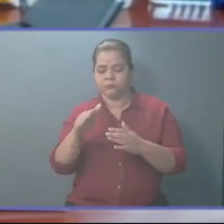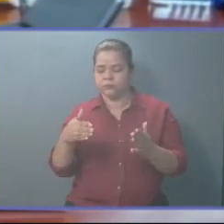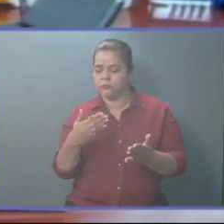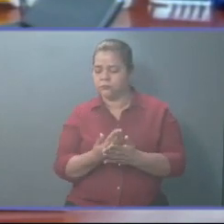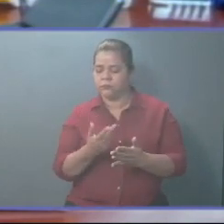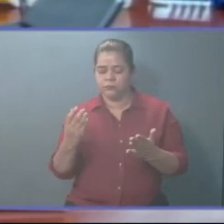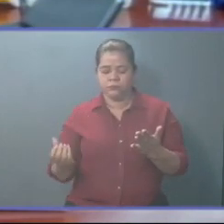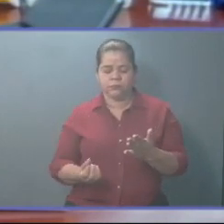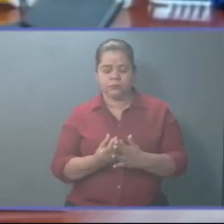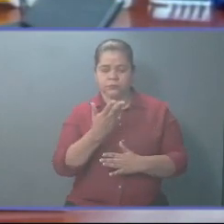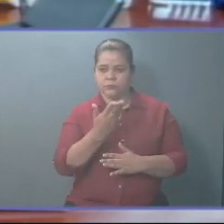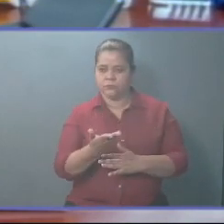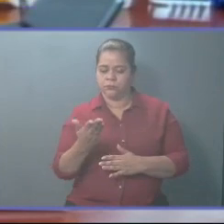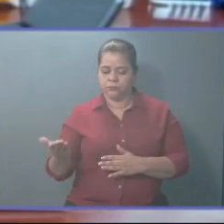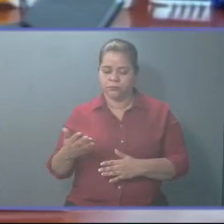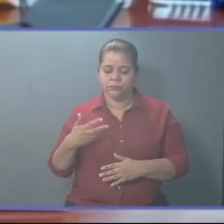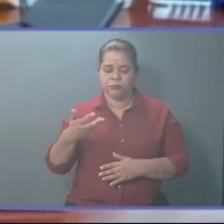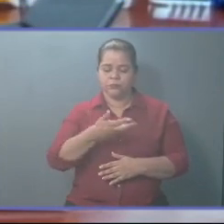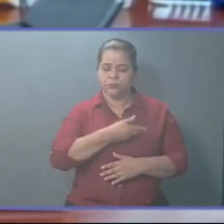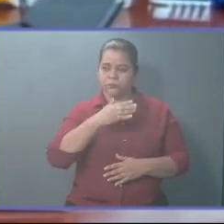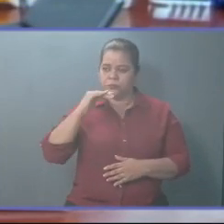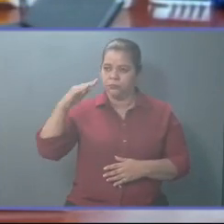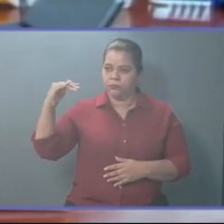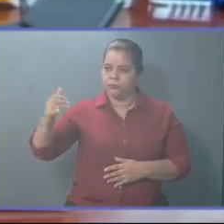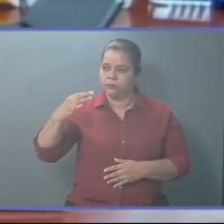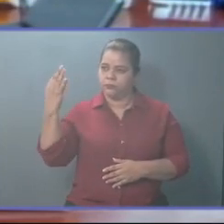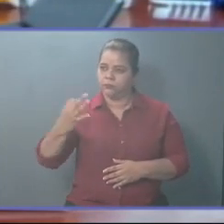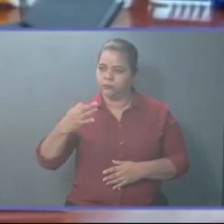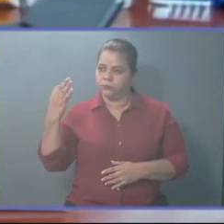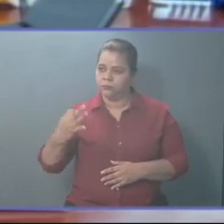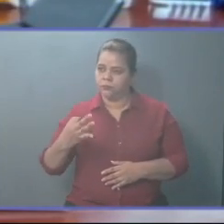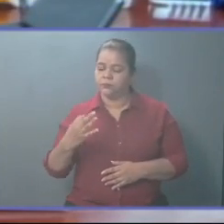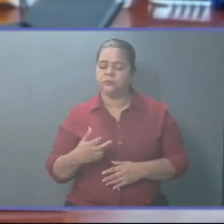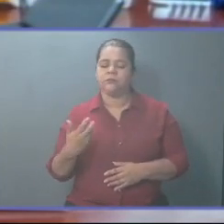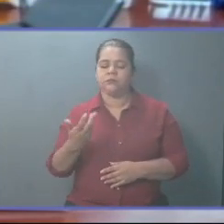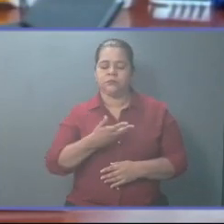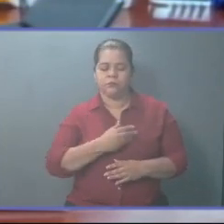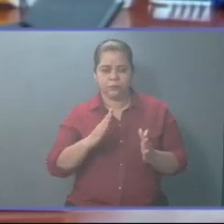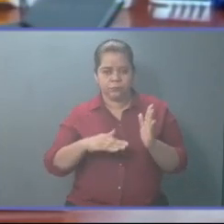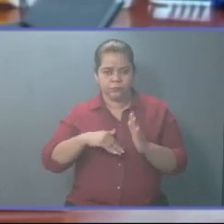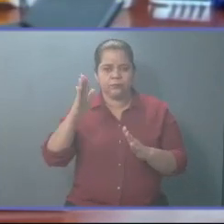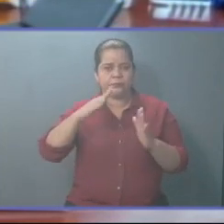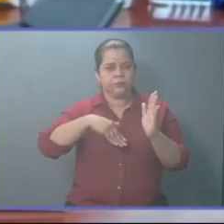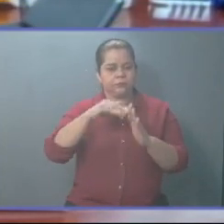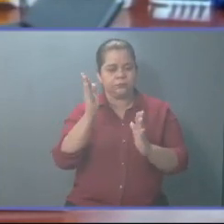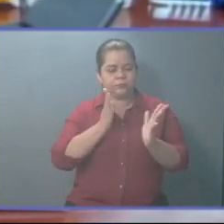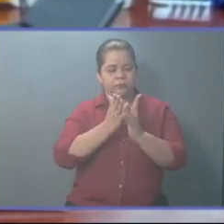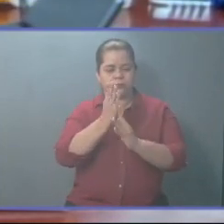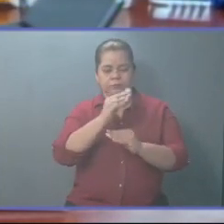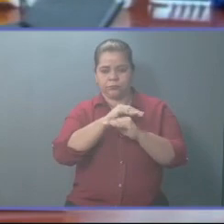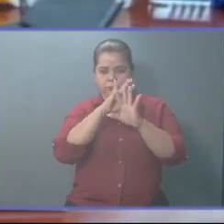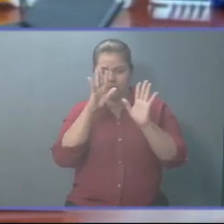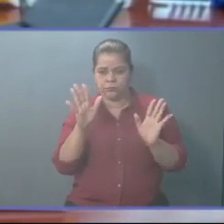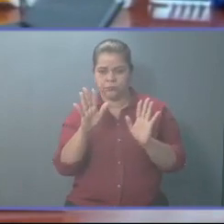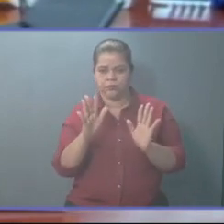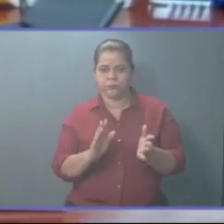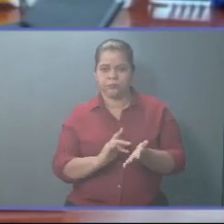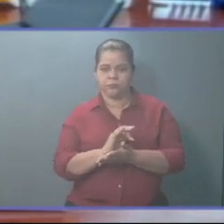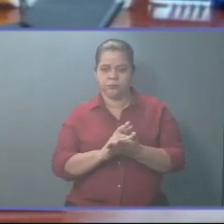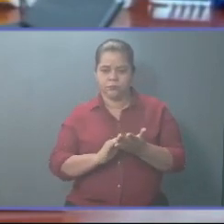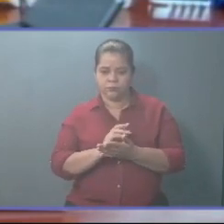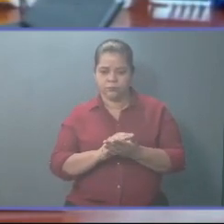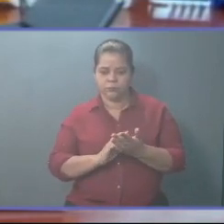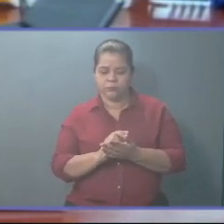nuevas que el país va a necesitar para lograr cada vez más transparencia, rendición de cuentas, un